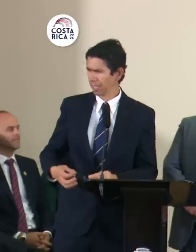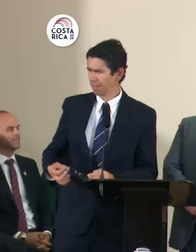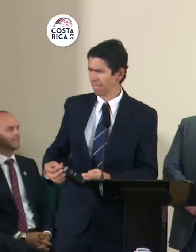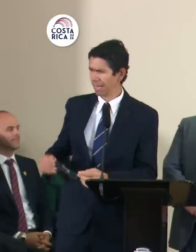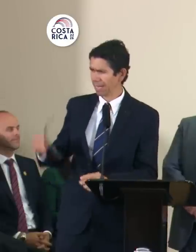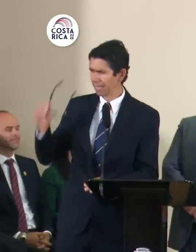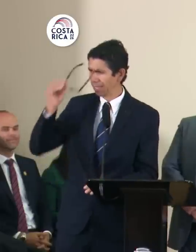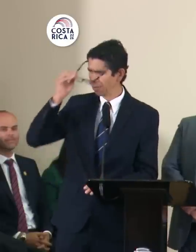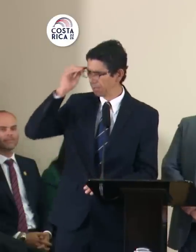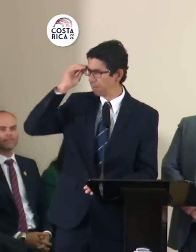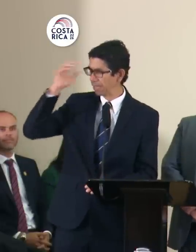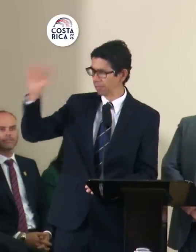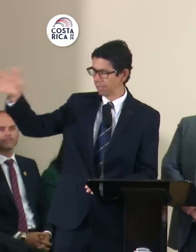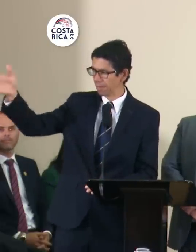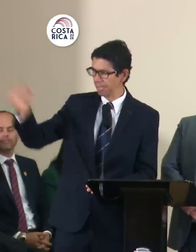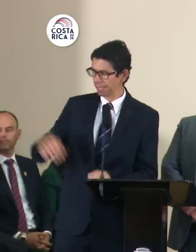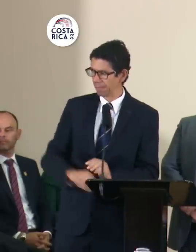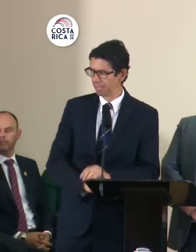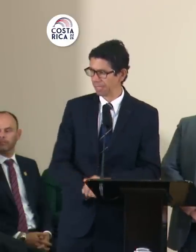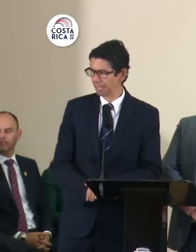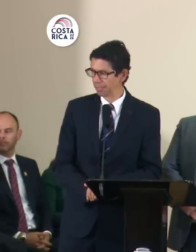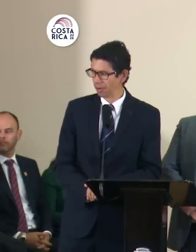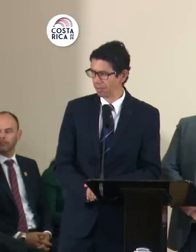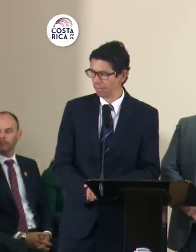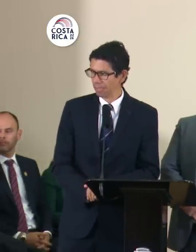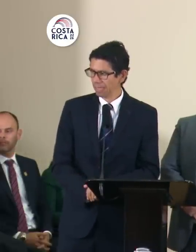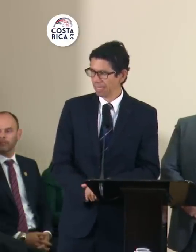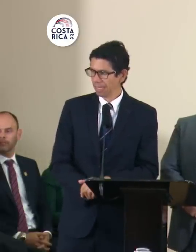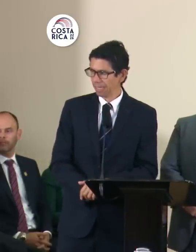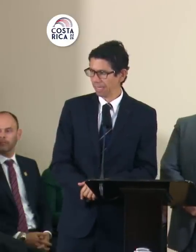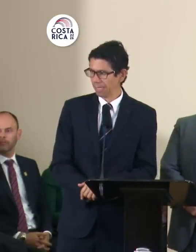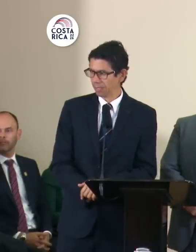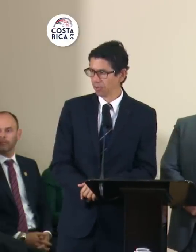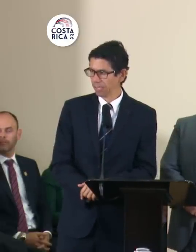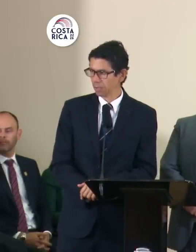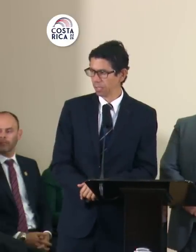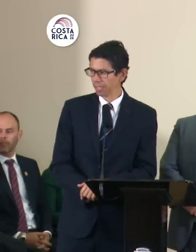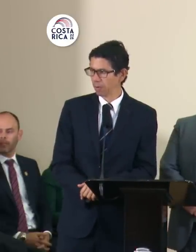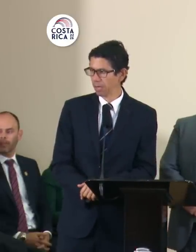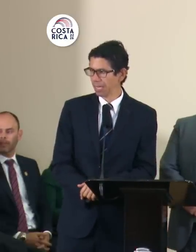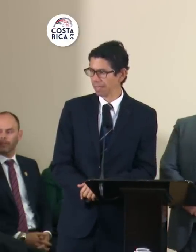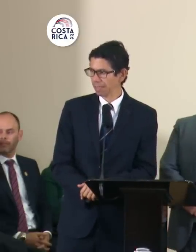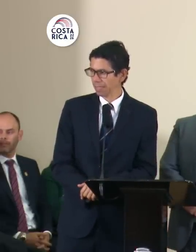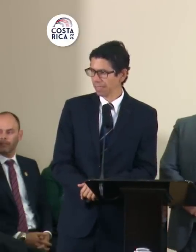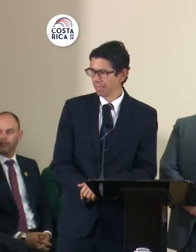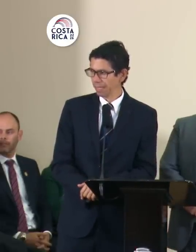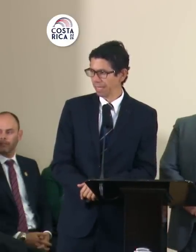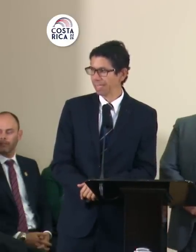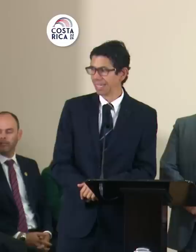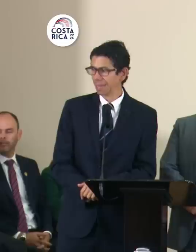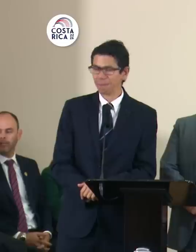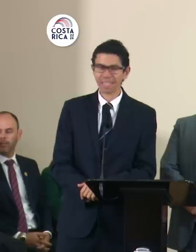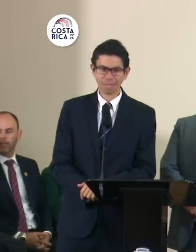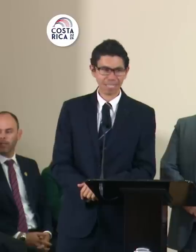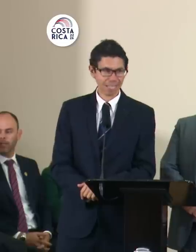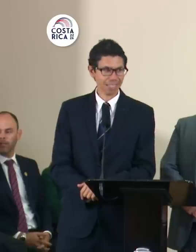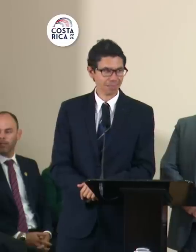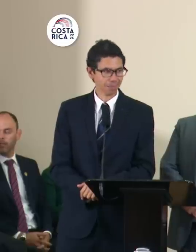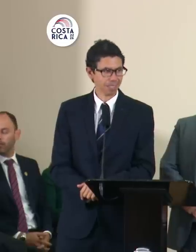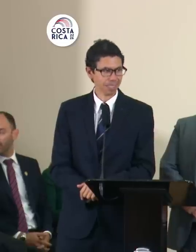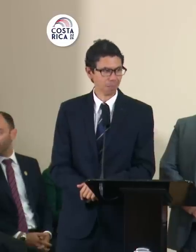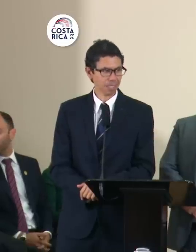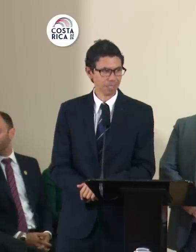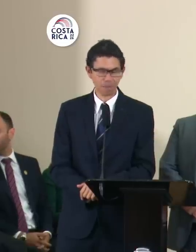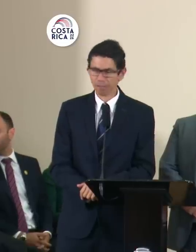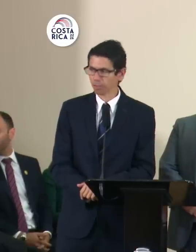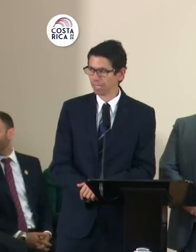pudiéramos mirar aquí los impactos tal vez en la presentación. Esto es después de Julia. Esa es la